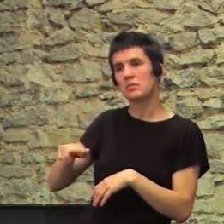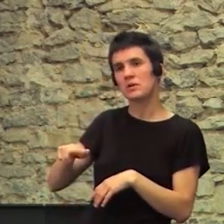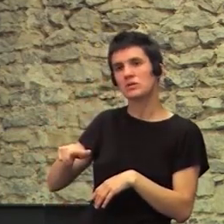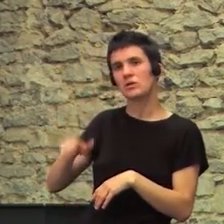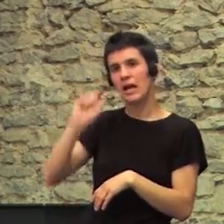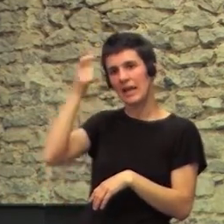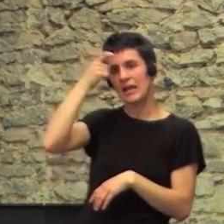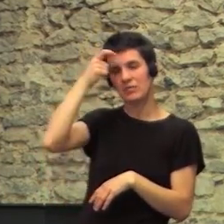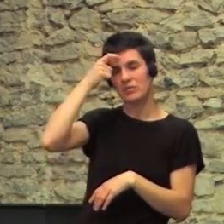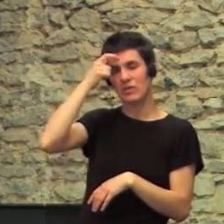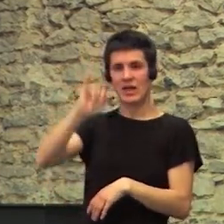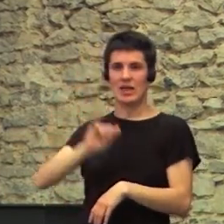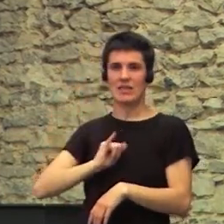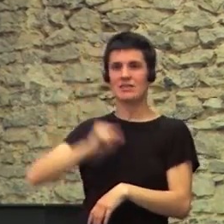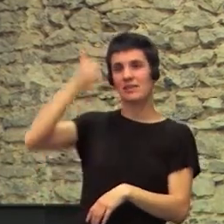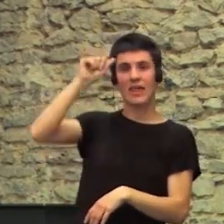conceptos como identidad de género